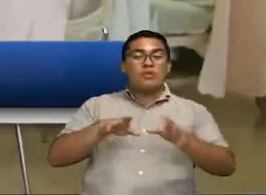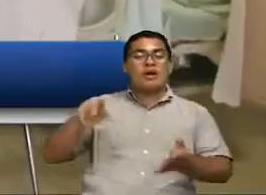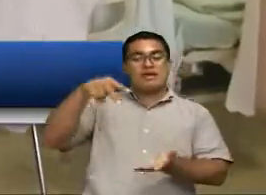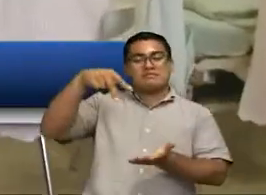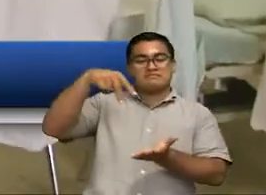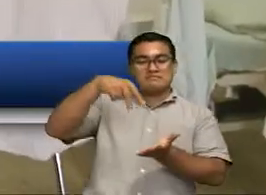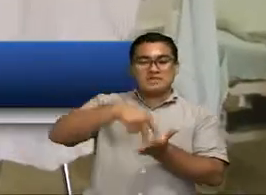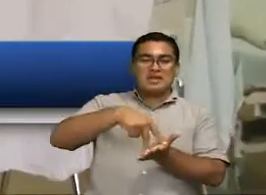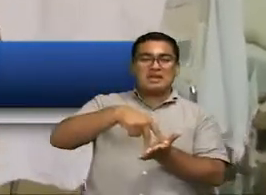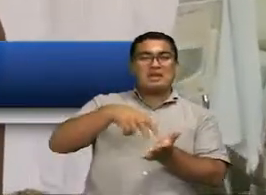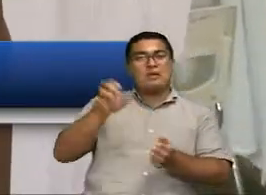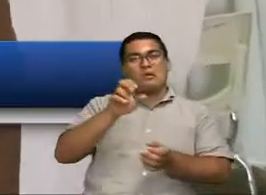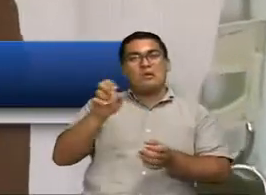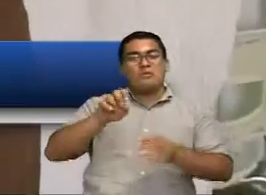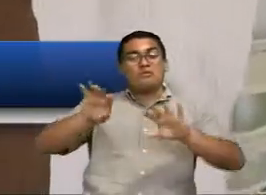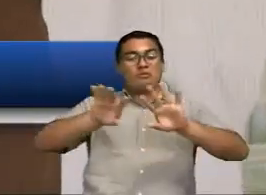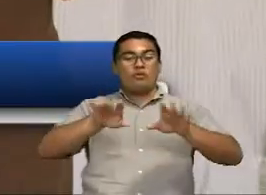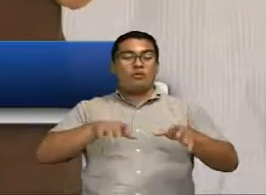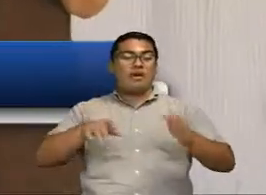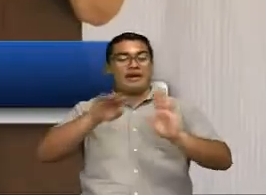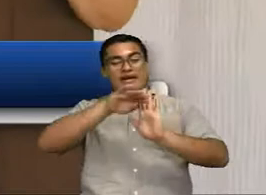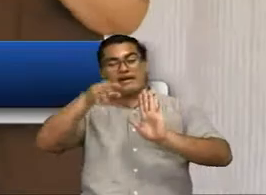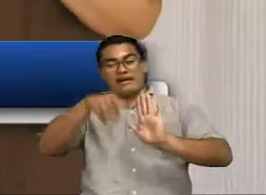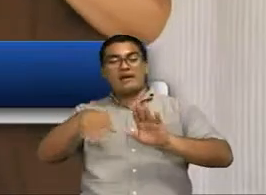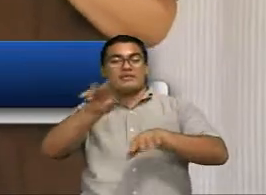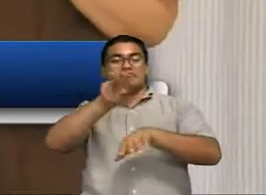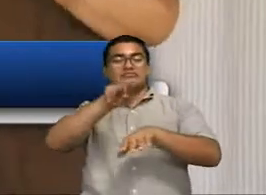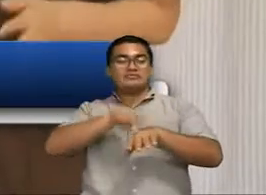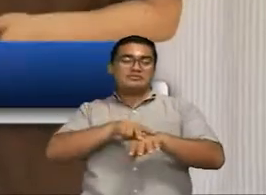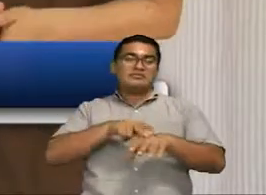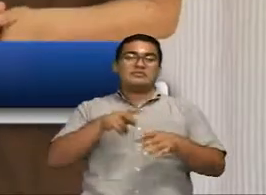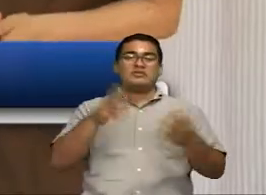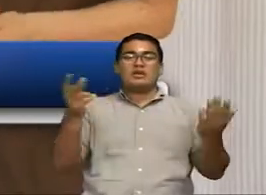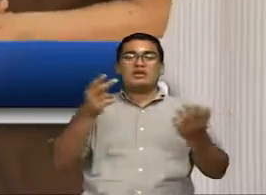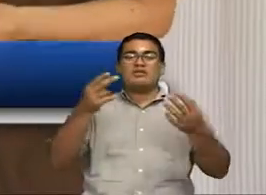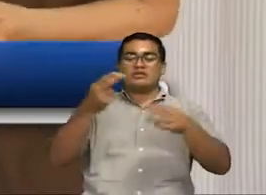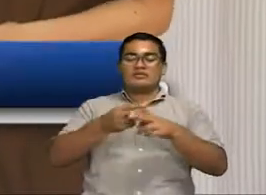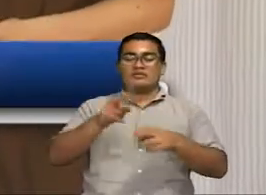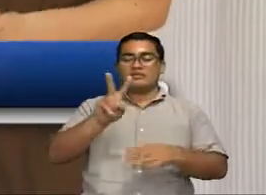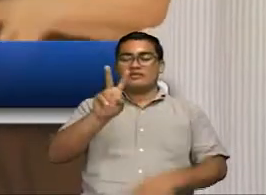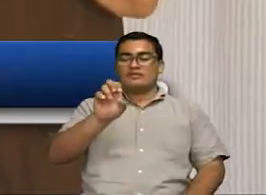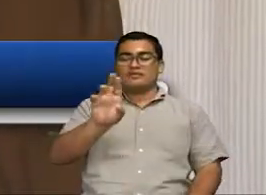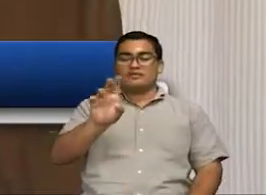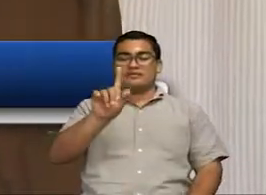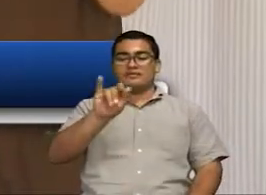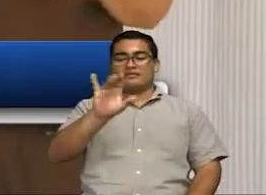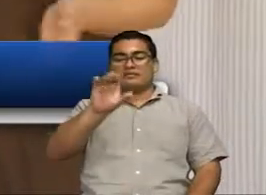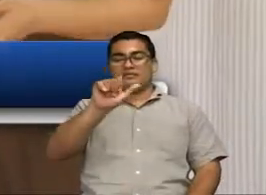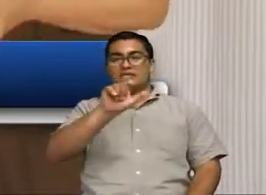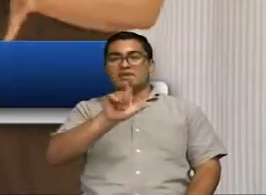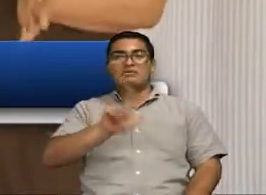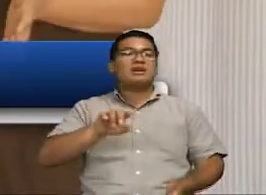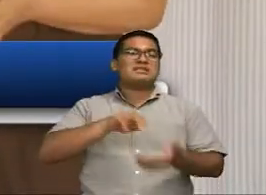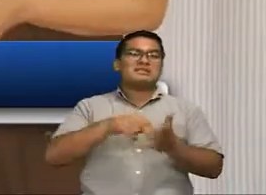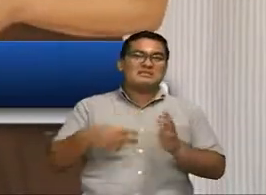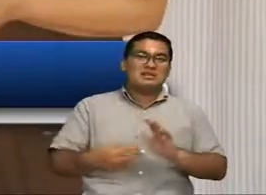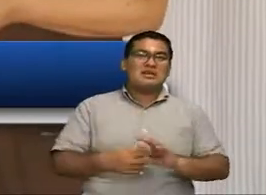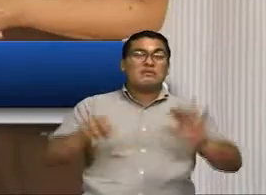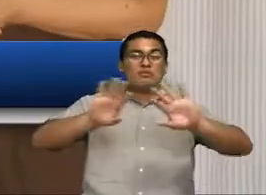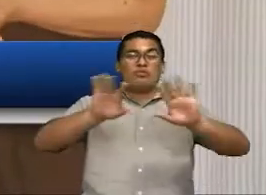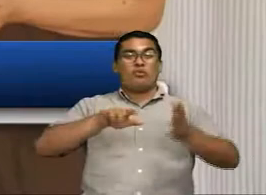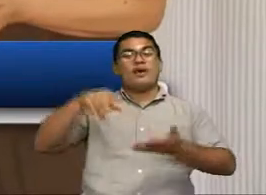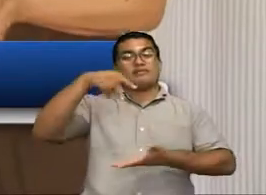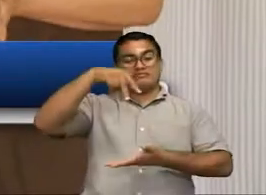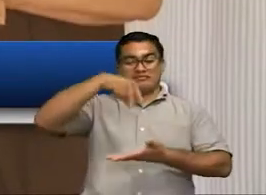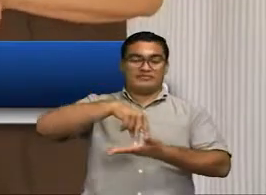está acostada, ¿verdad? Entonces tenemos, se llaman verticales y horizontales. Las verticales son todas las posiciones en que ella está de pie.